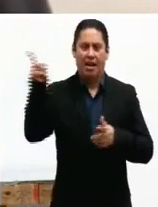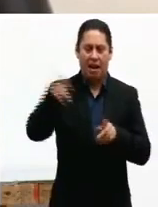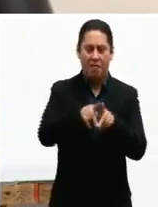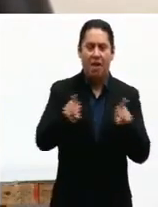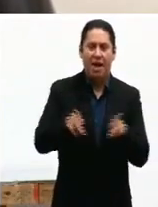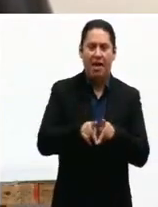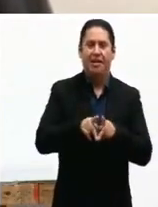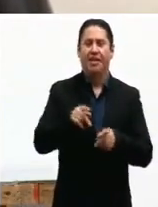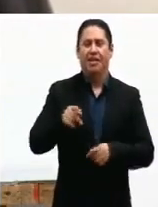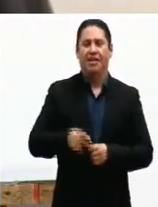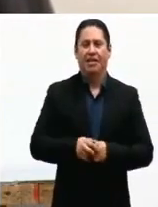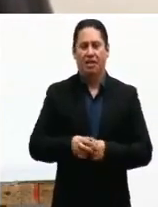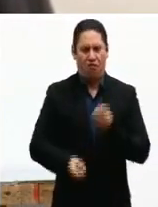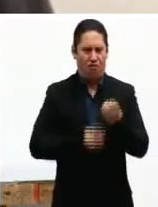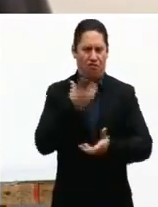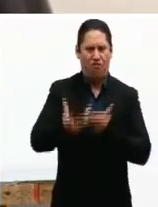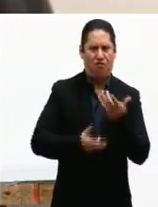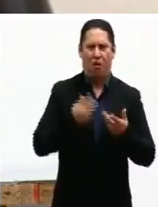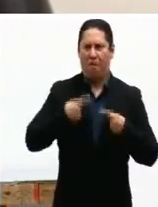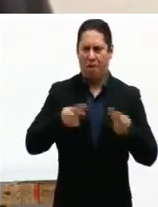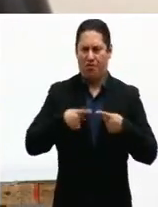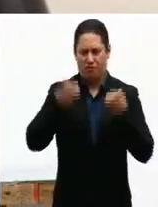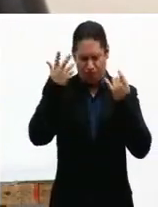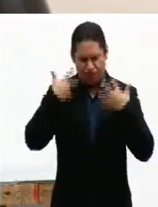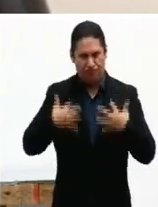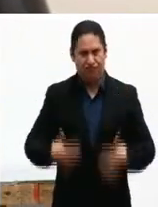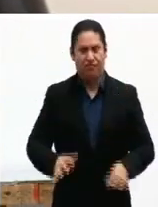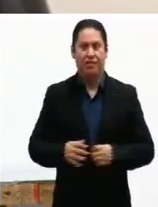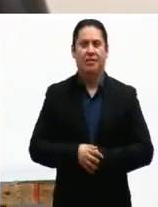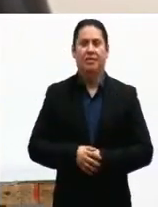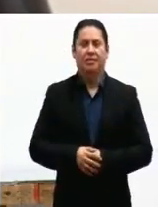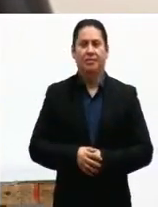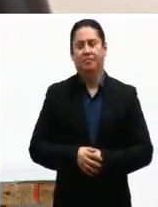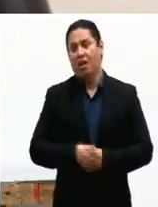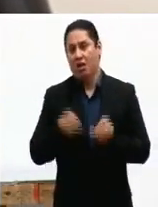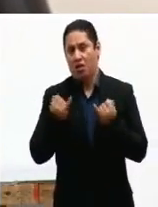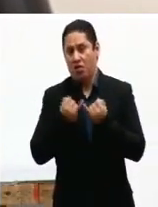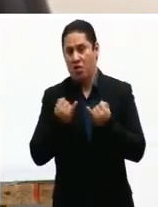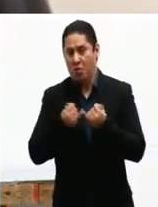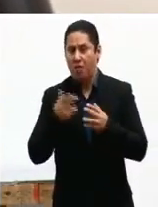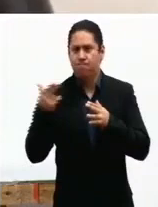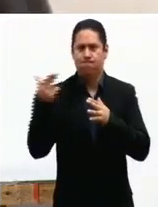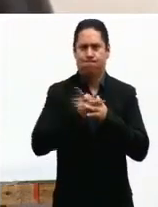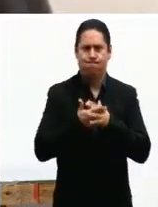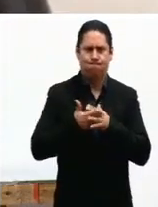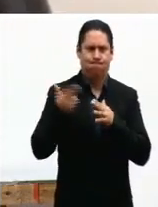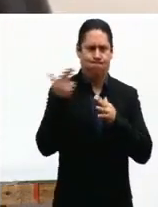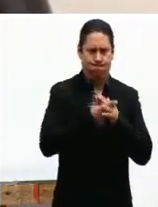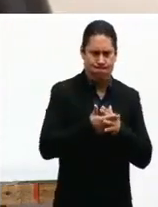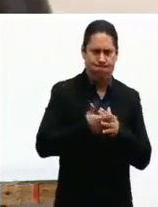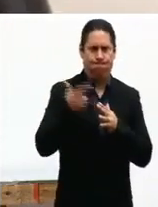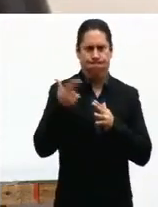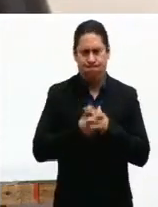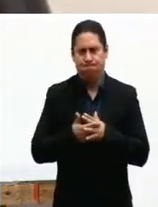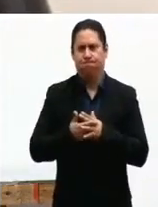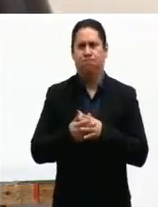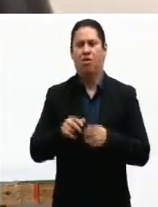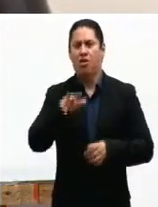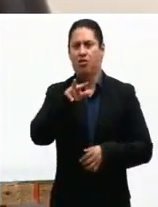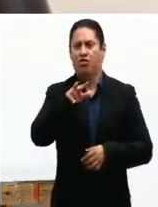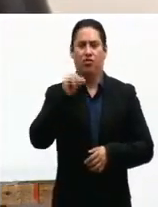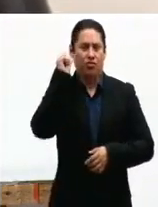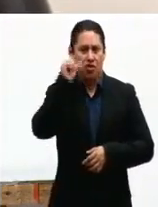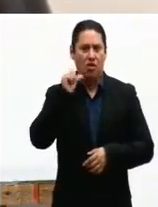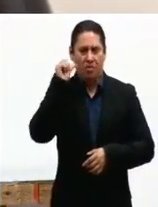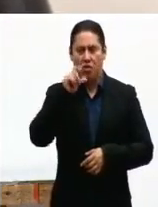donde incendiaron a otras personas. ¿Y qué decimos de los ejecutados que han habido en Tuxtla Gutiérrez? El 18 de abril